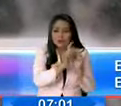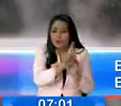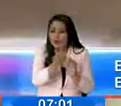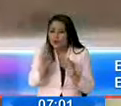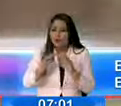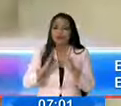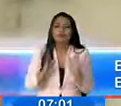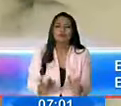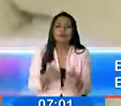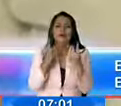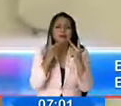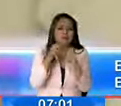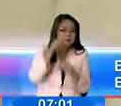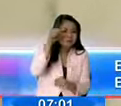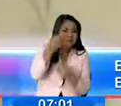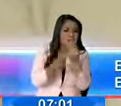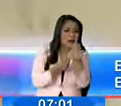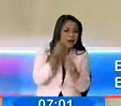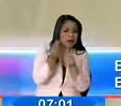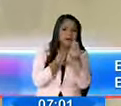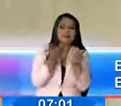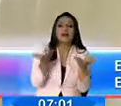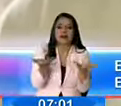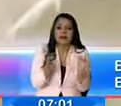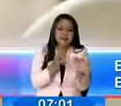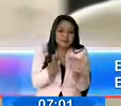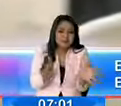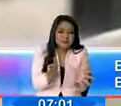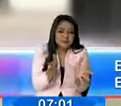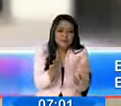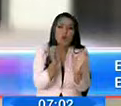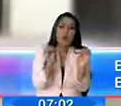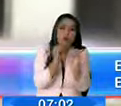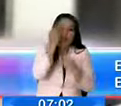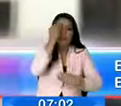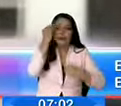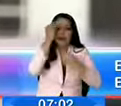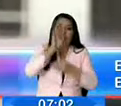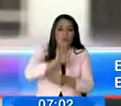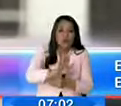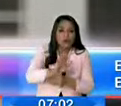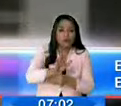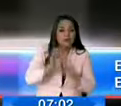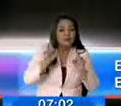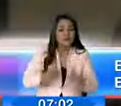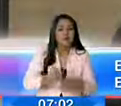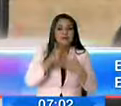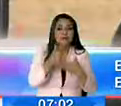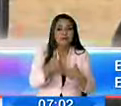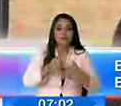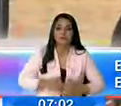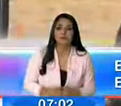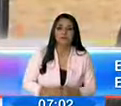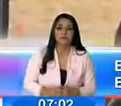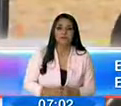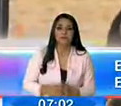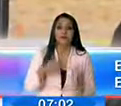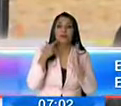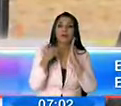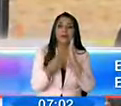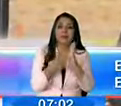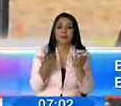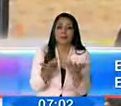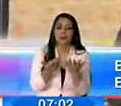estudiantes y empezar a trabajar en la forma de fortalecer los valores del menor agresor. Si vamos a entrar en una